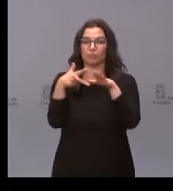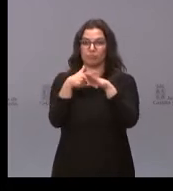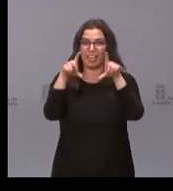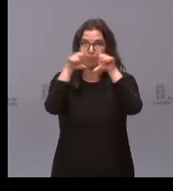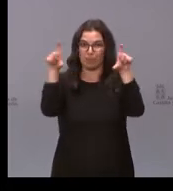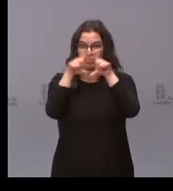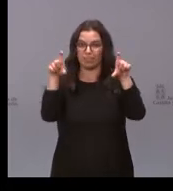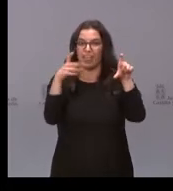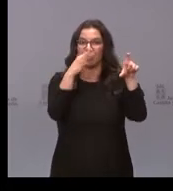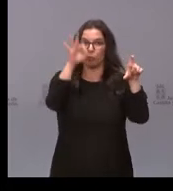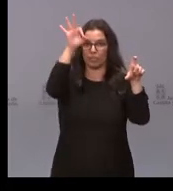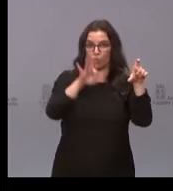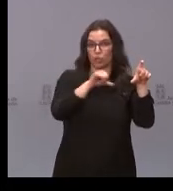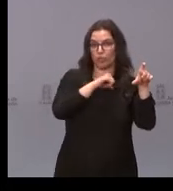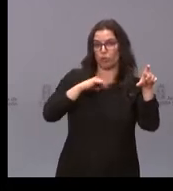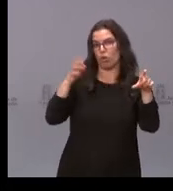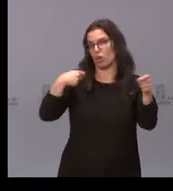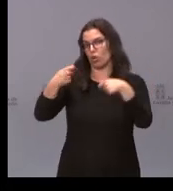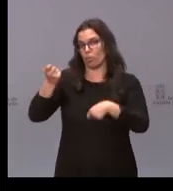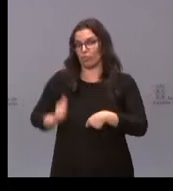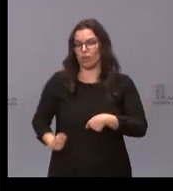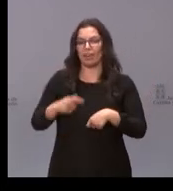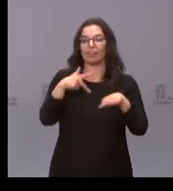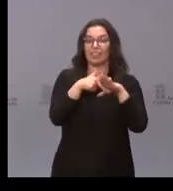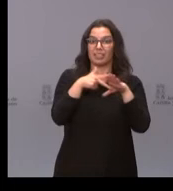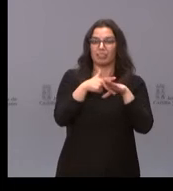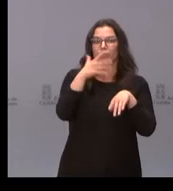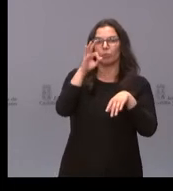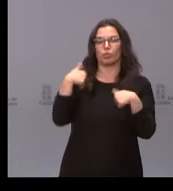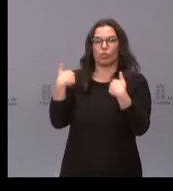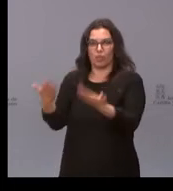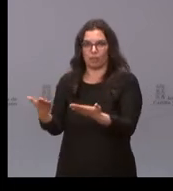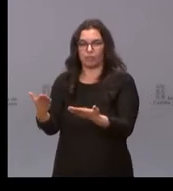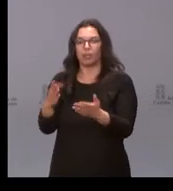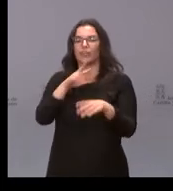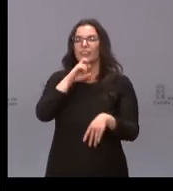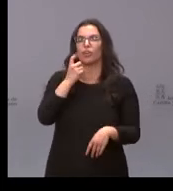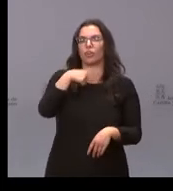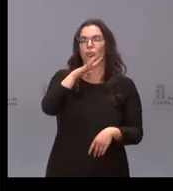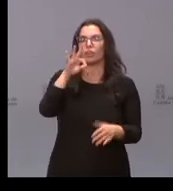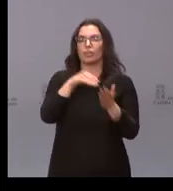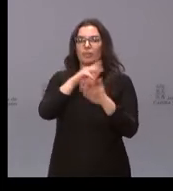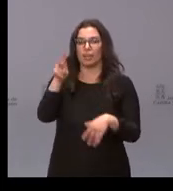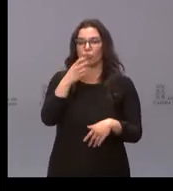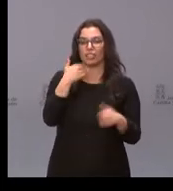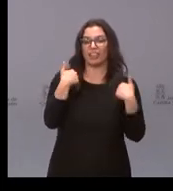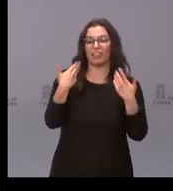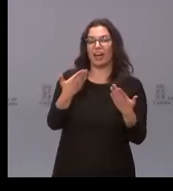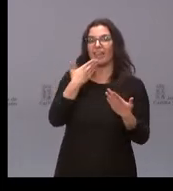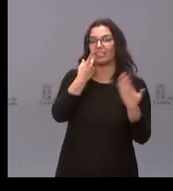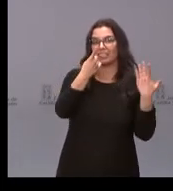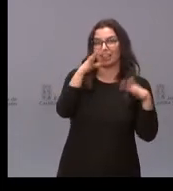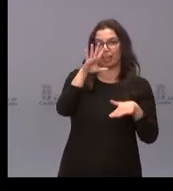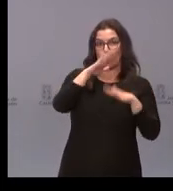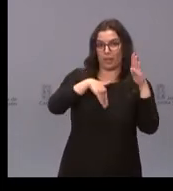empresa individual o de un negocio profesional valoradas en 140 mil euros por un donante menor de 65 años en favor de su hijo